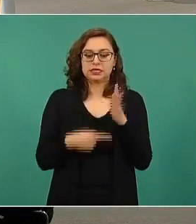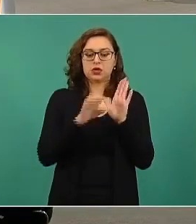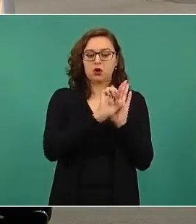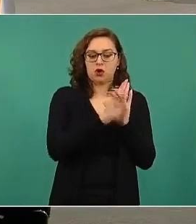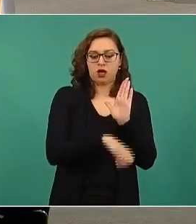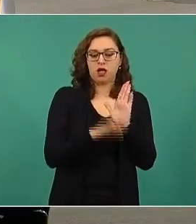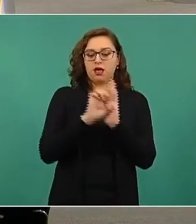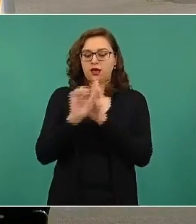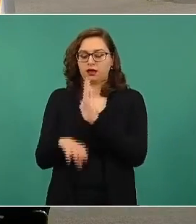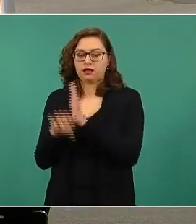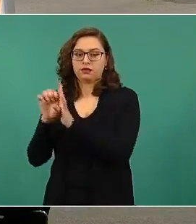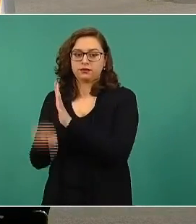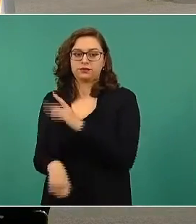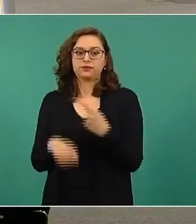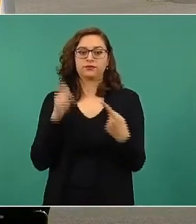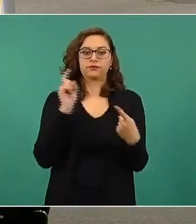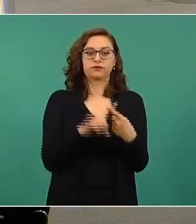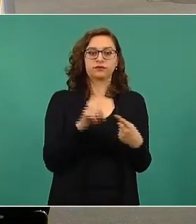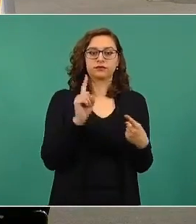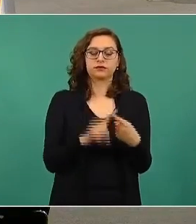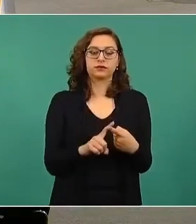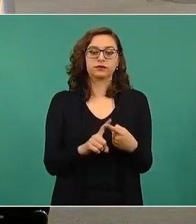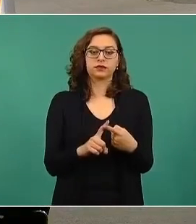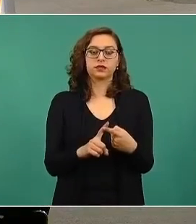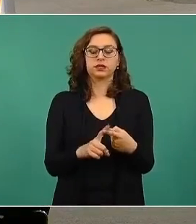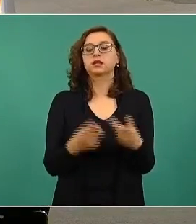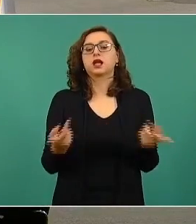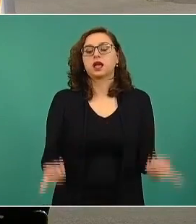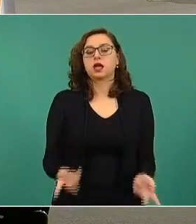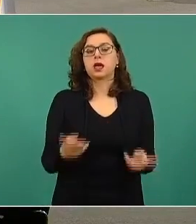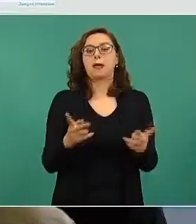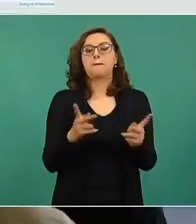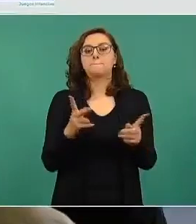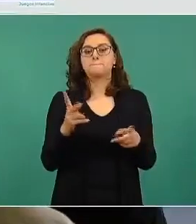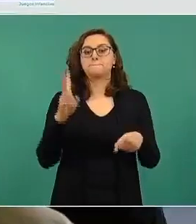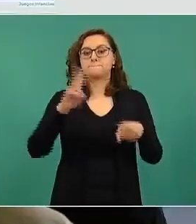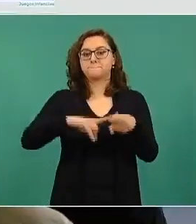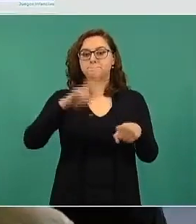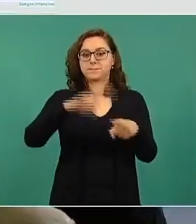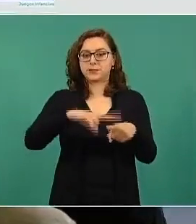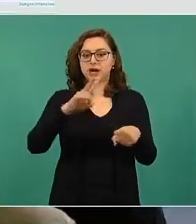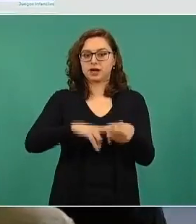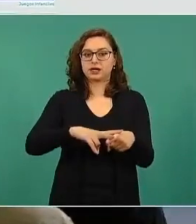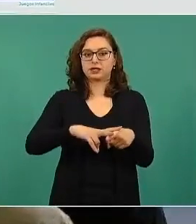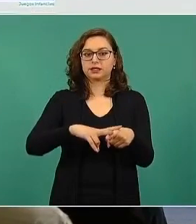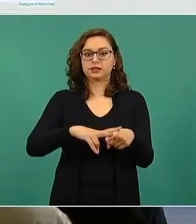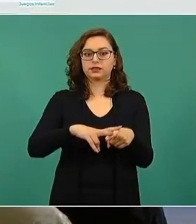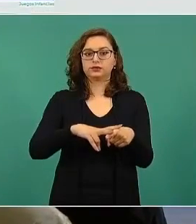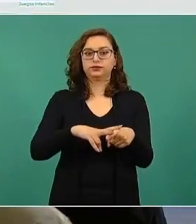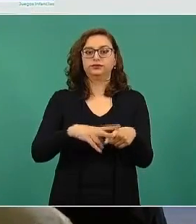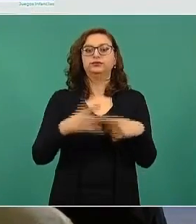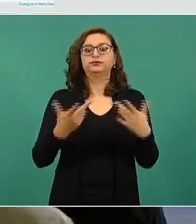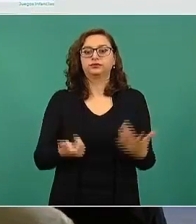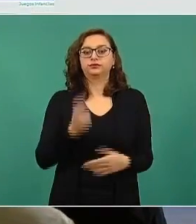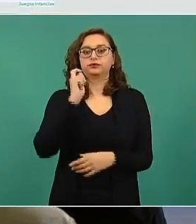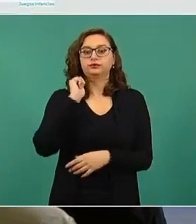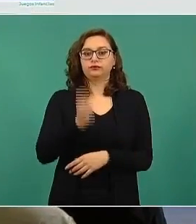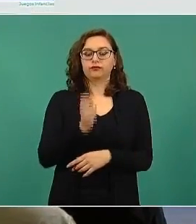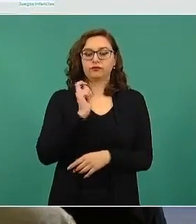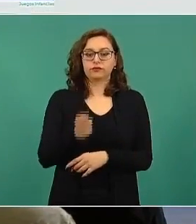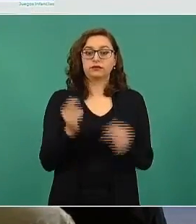Tenemos este Parque del Represo en Nogales, que se centró prácticamente en poder asegurar que las viviendas en